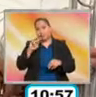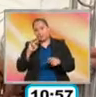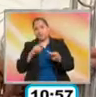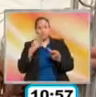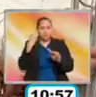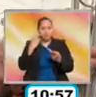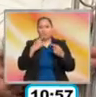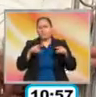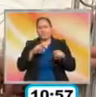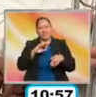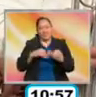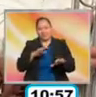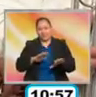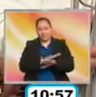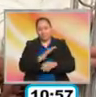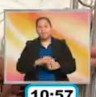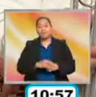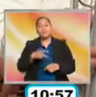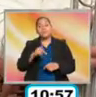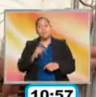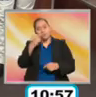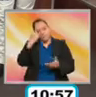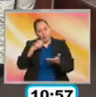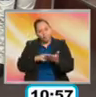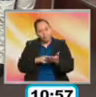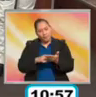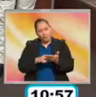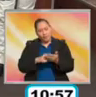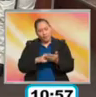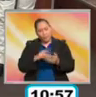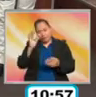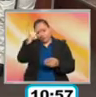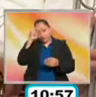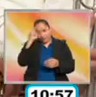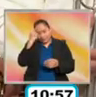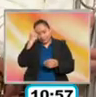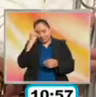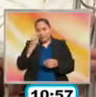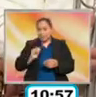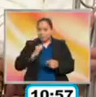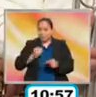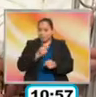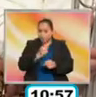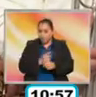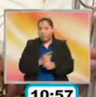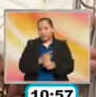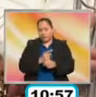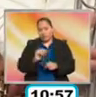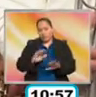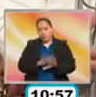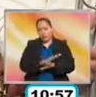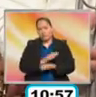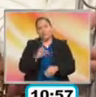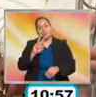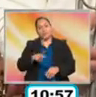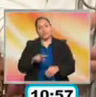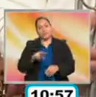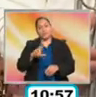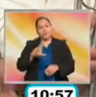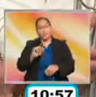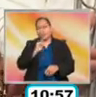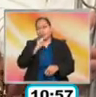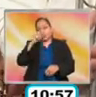música, en fin, en todo. Pero yo creo que tenemos que también ser conscientes de que son tiempos de oportunidad, son tiempos de Claro. cambio y de verdad, nada es